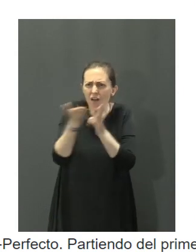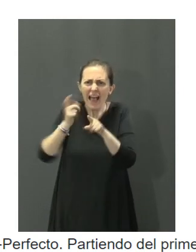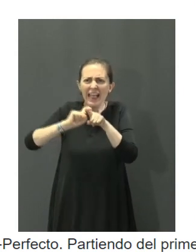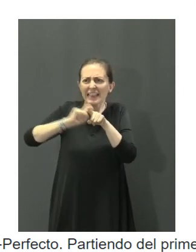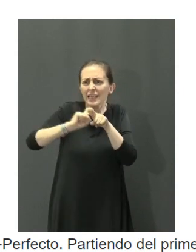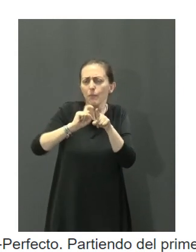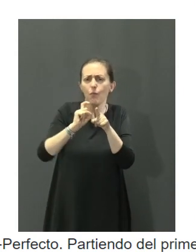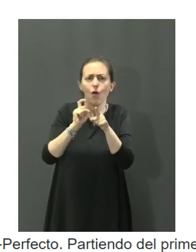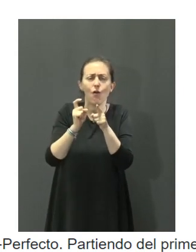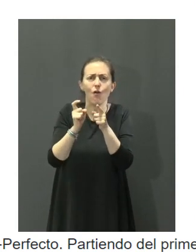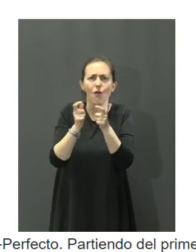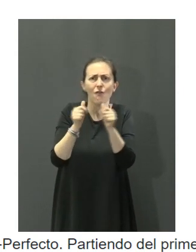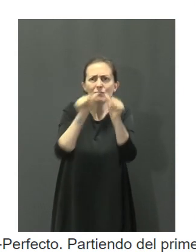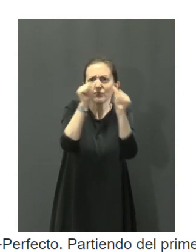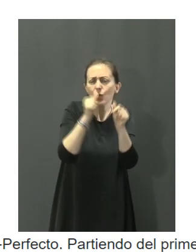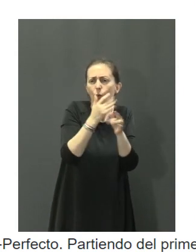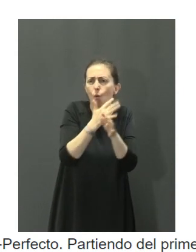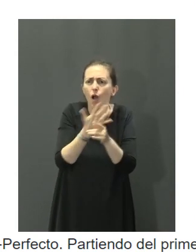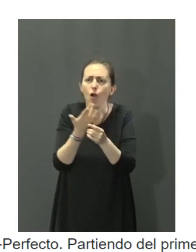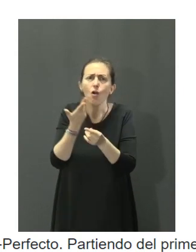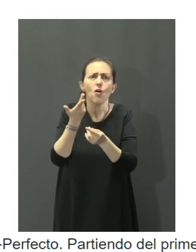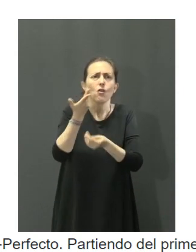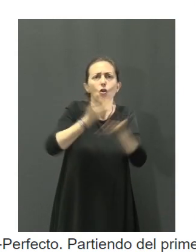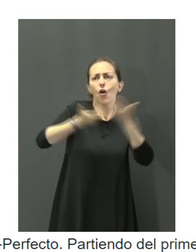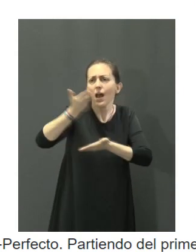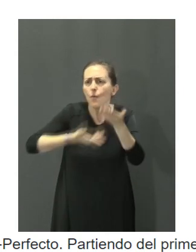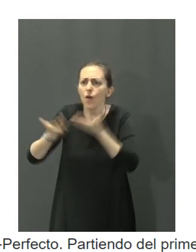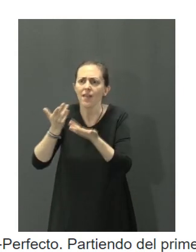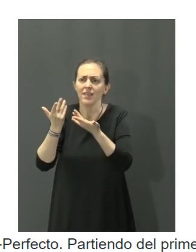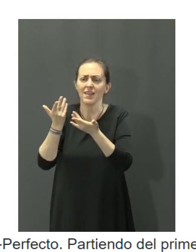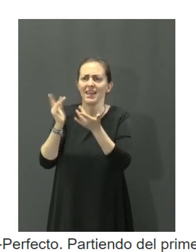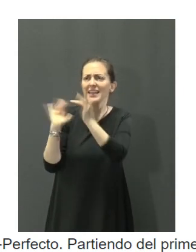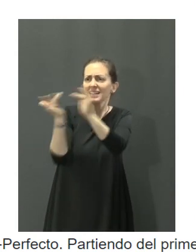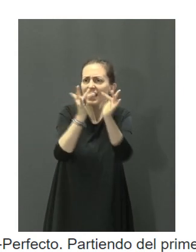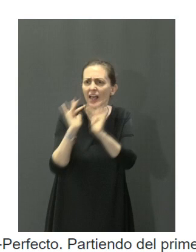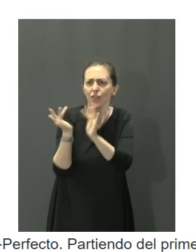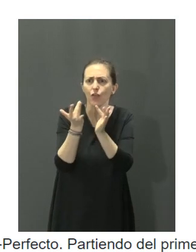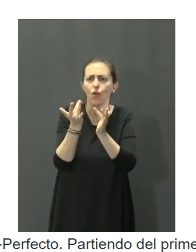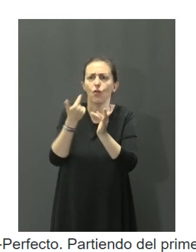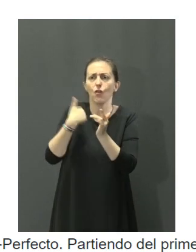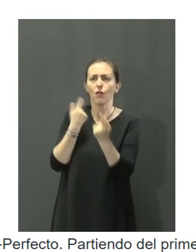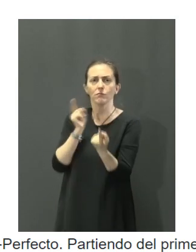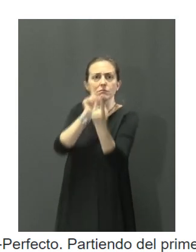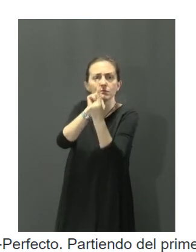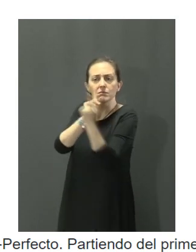de videojuegos que pueden fomentar el trabajo colaborativo, la interacción de